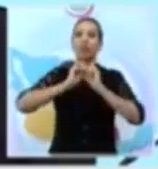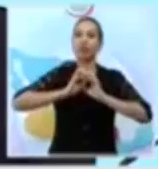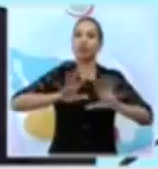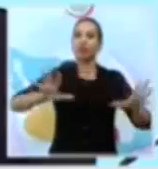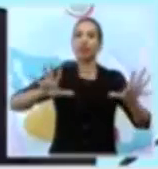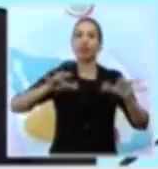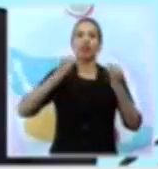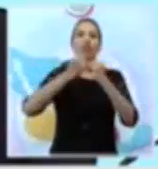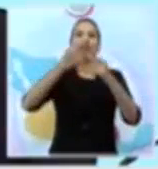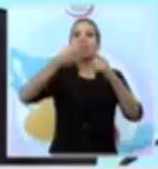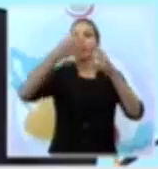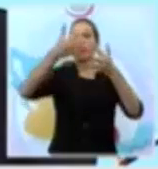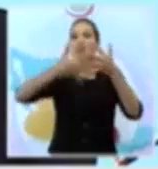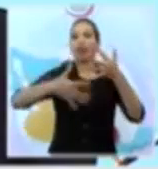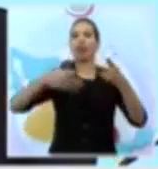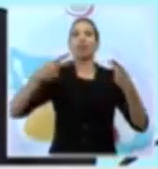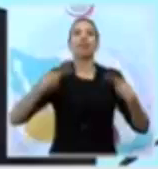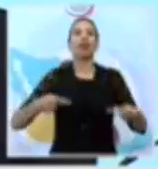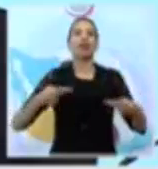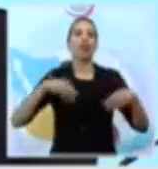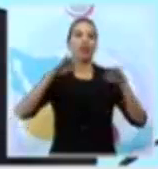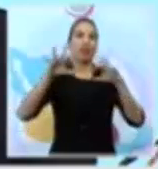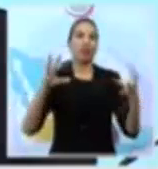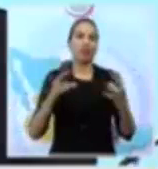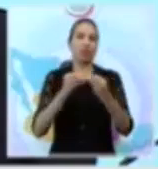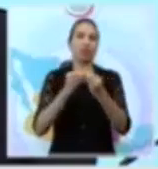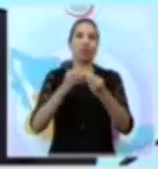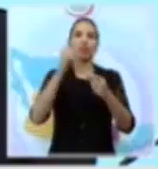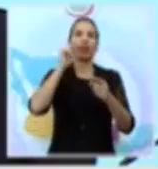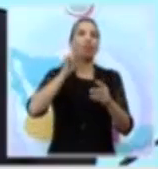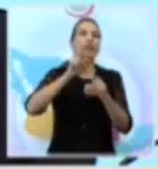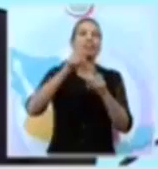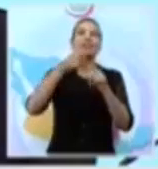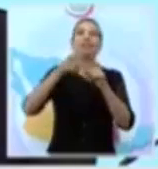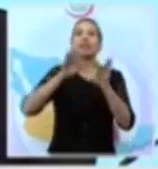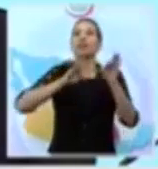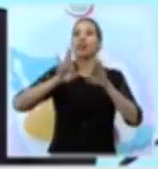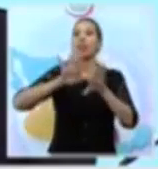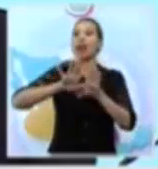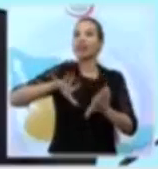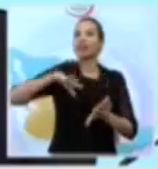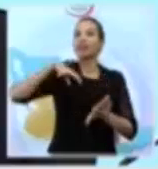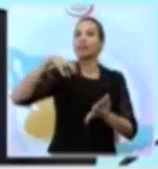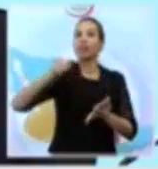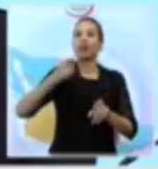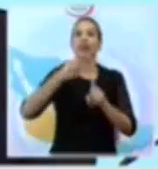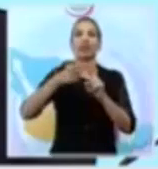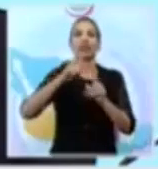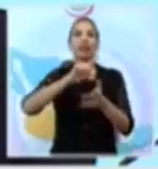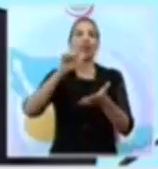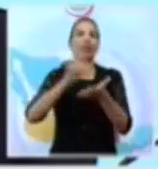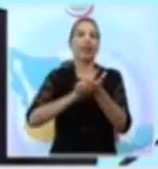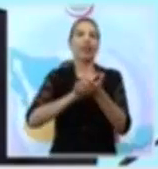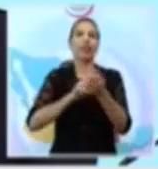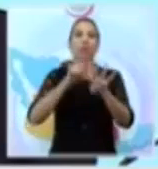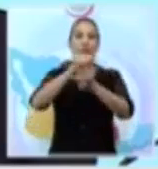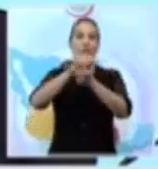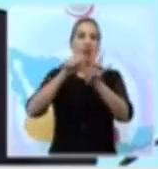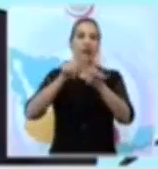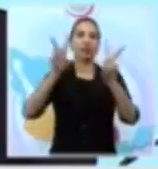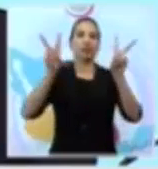e interdisciplinario, para encontrar líneas de acción legislativa en 4 ejes